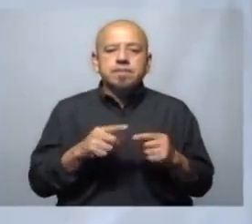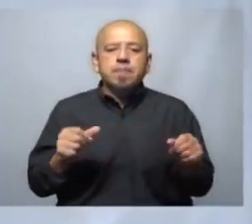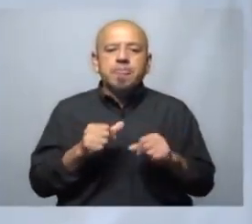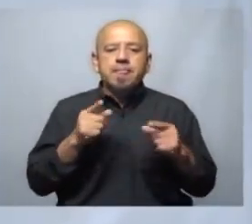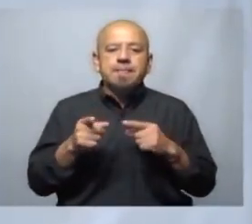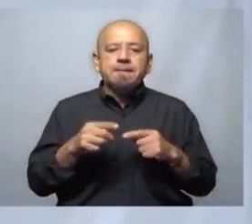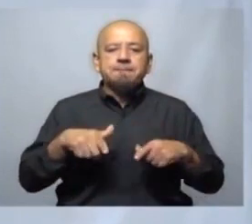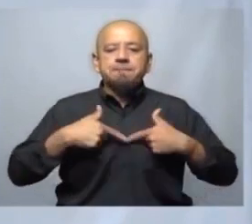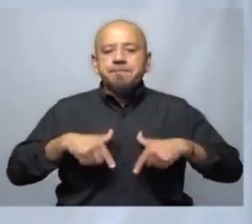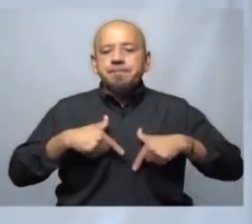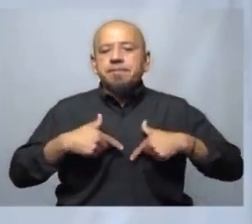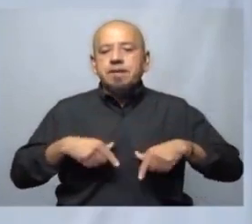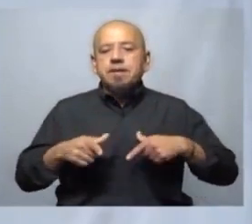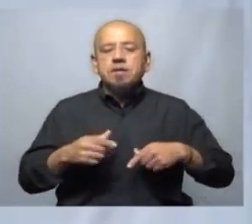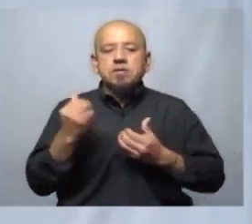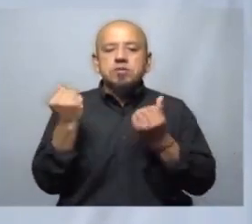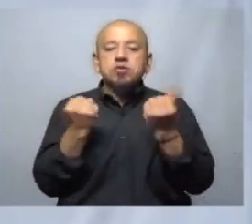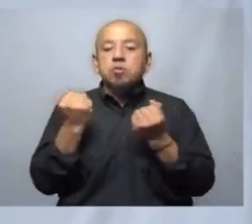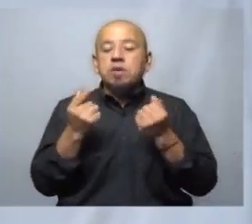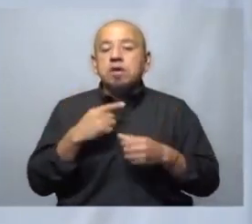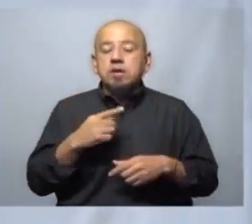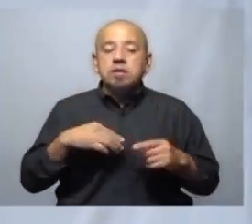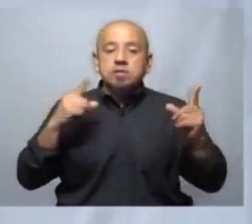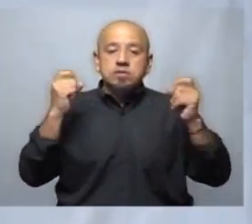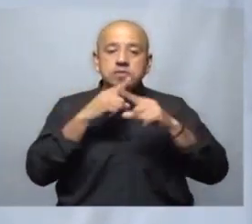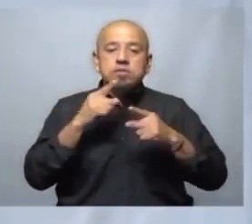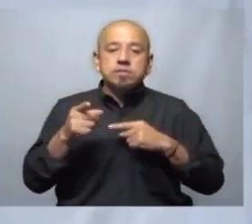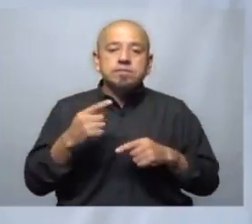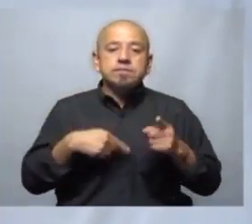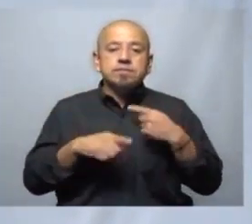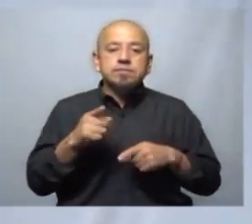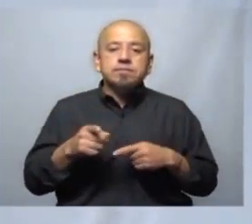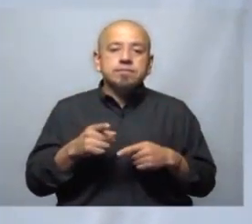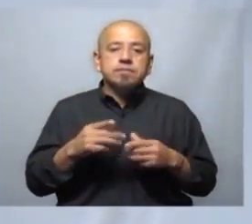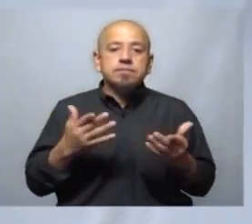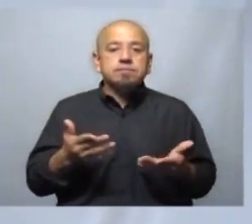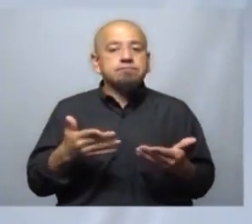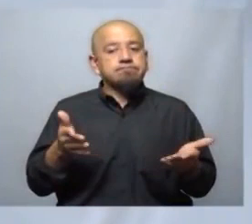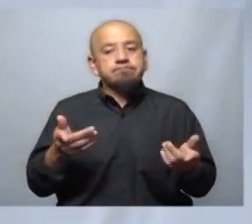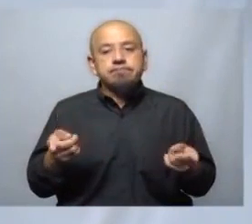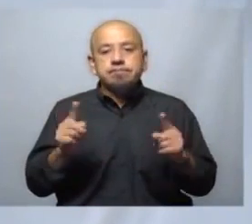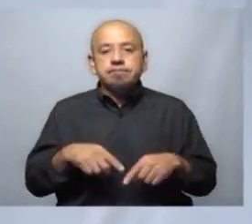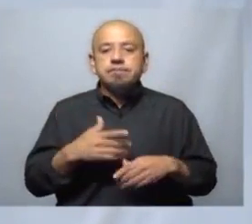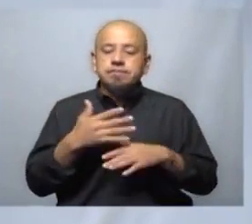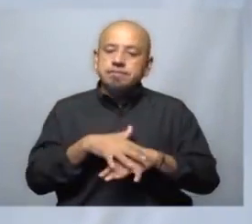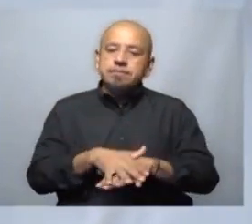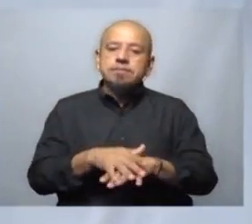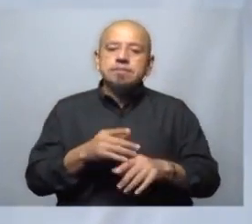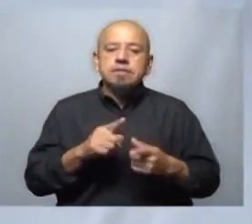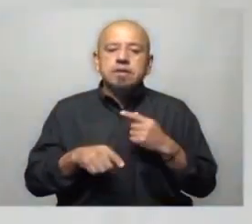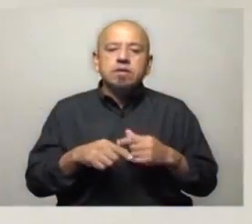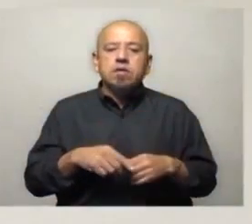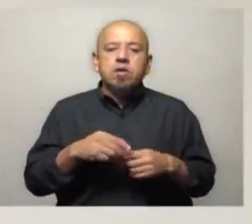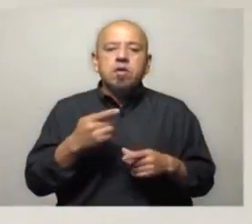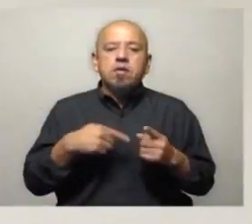tomando ese ministerio en ese momento un fierro caliente y de alguna manera también conciliando a los uruguayos es una biografía